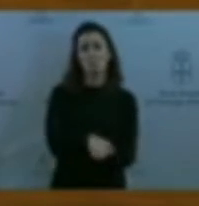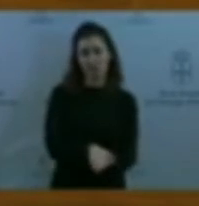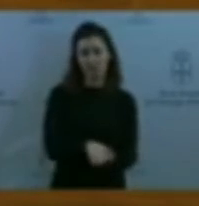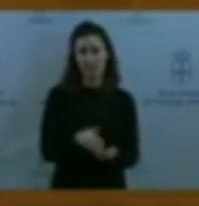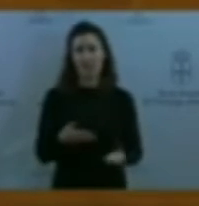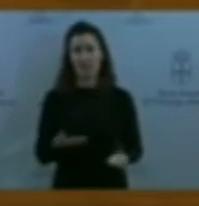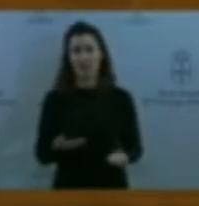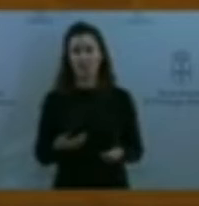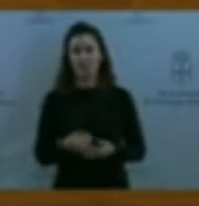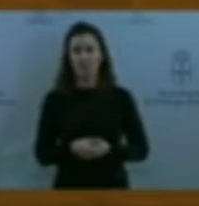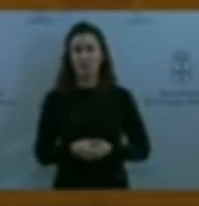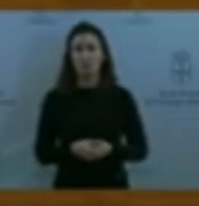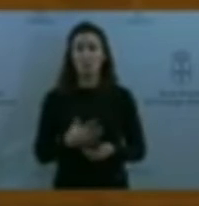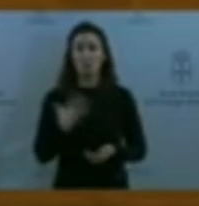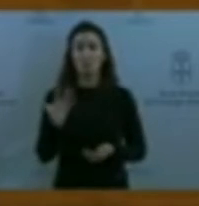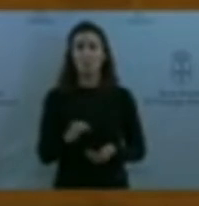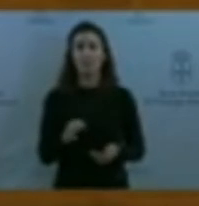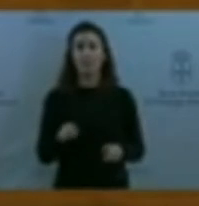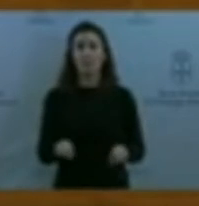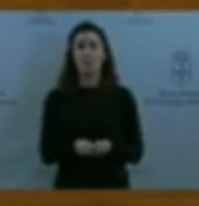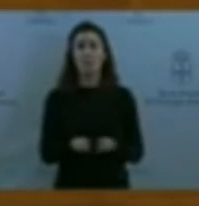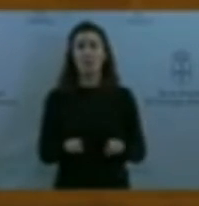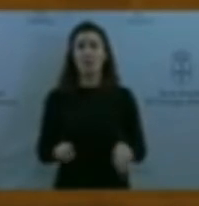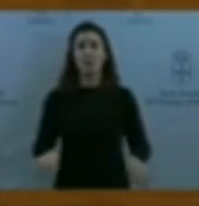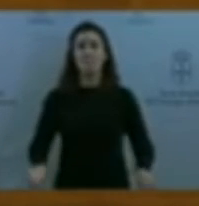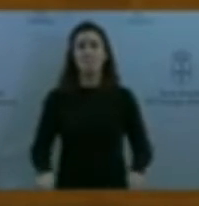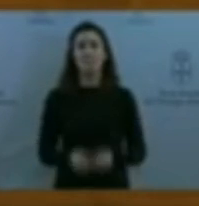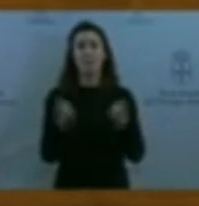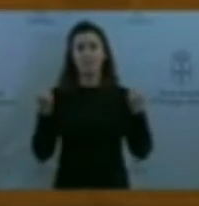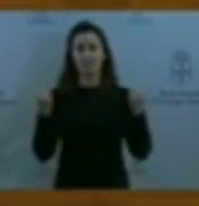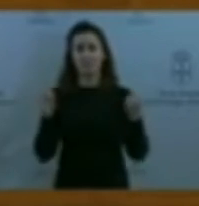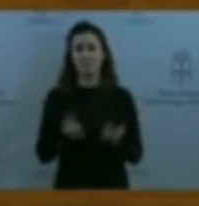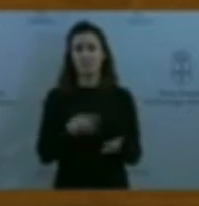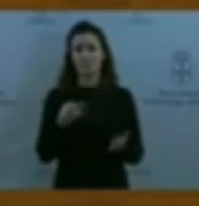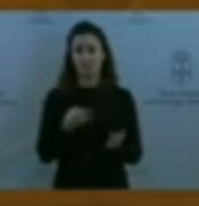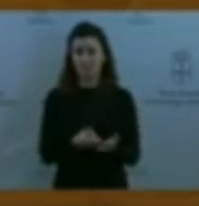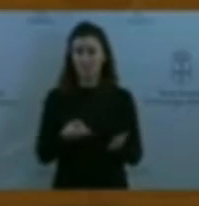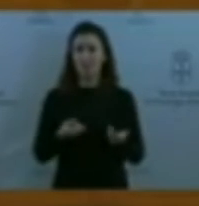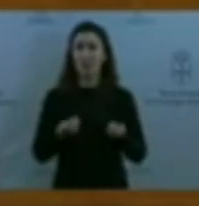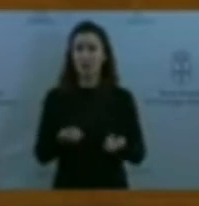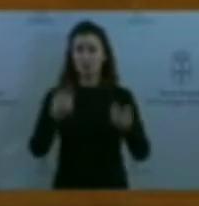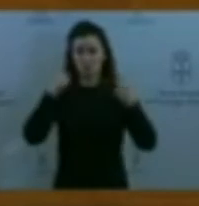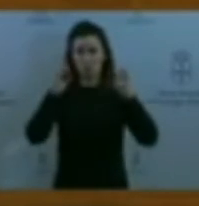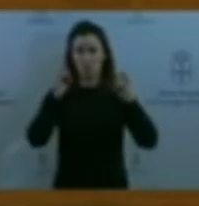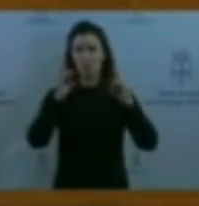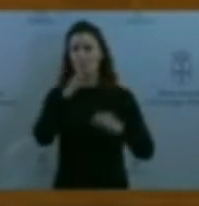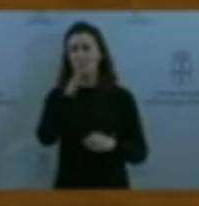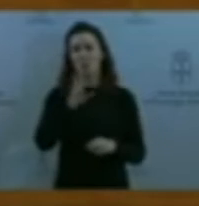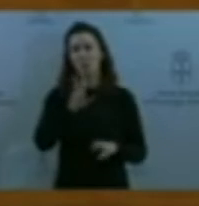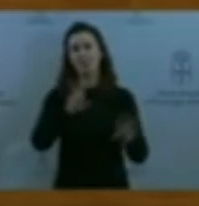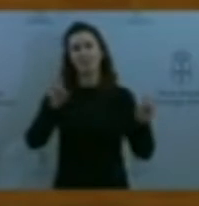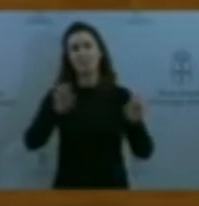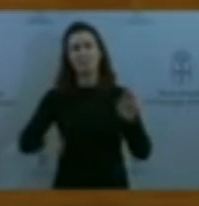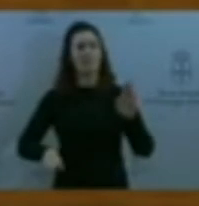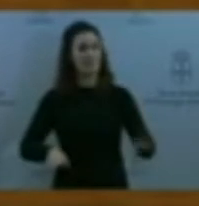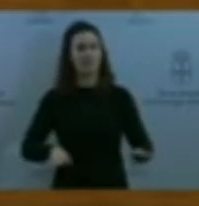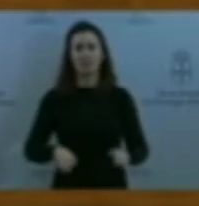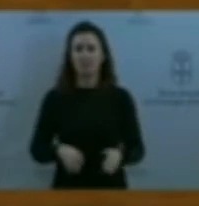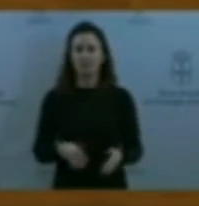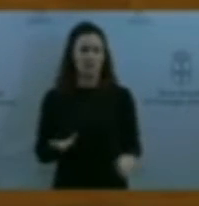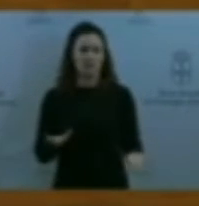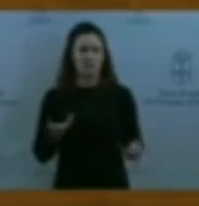que funciona y funciona muy bien con un coste razonable simplemente por una cuestión ideológica. Usted va por el mismo camino. Pero